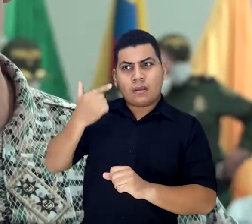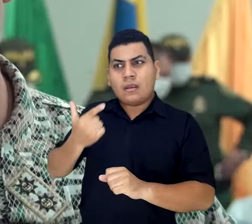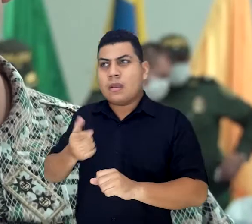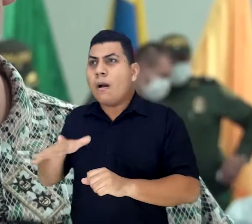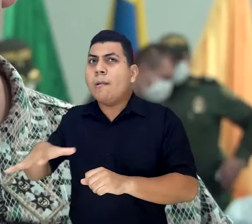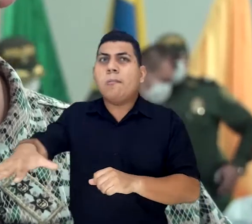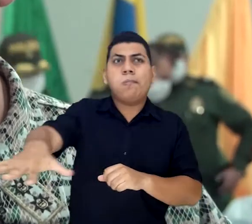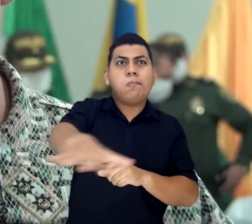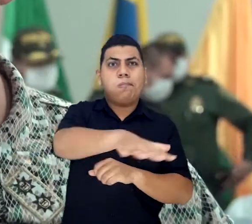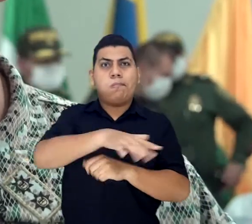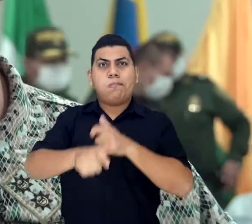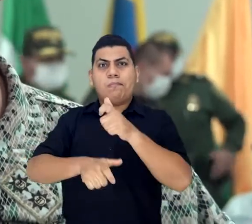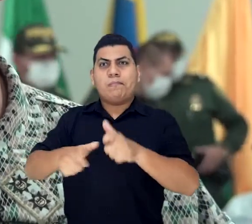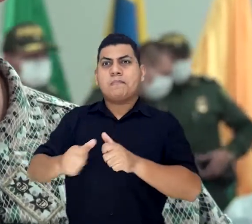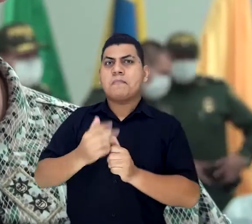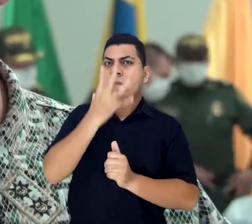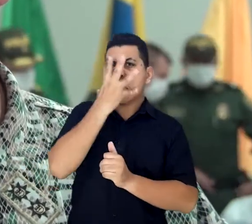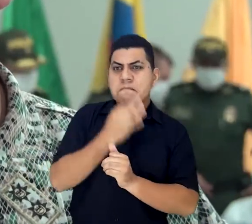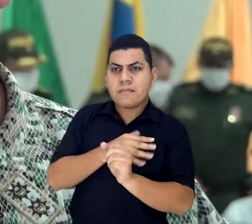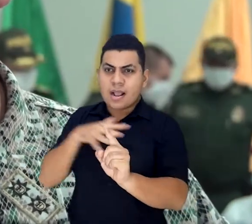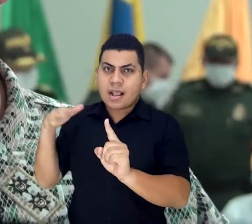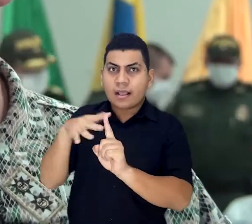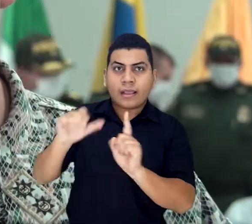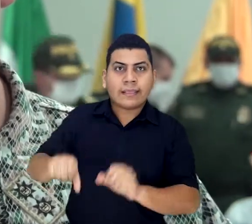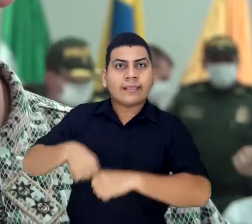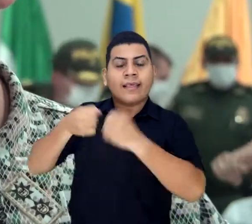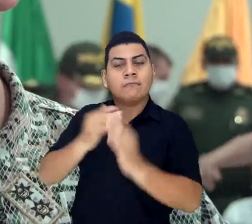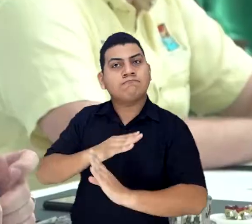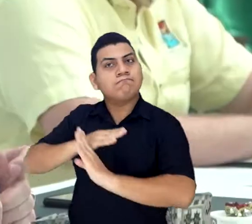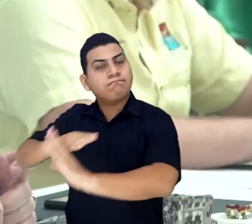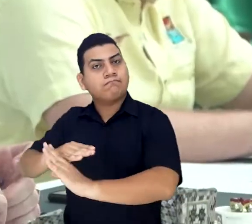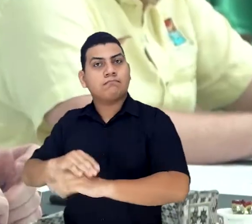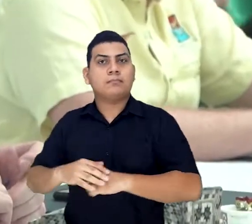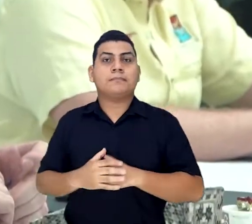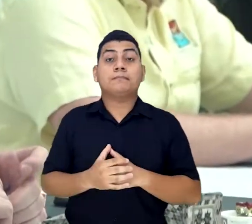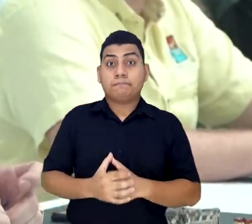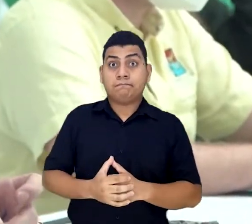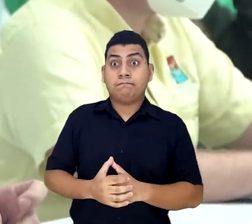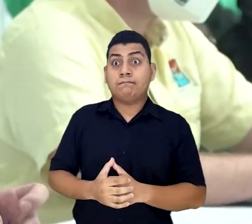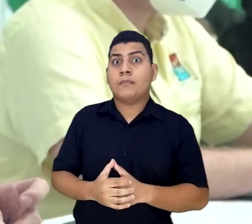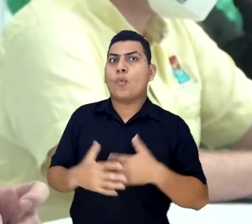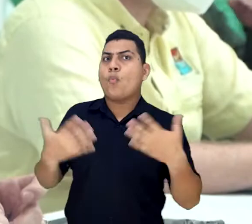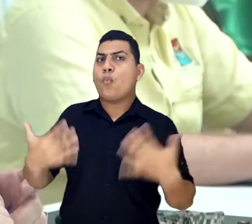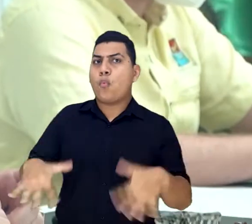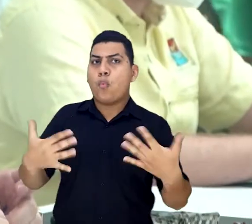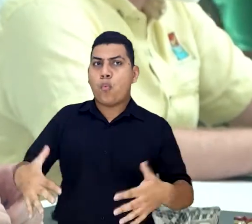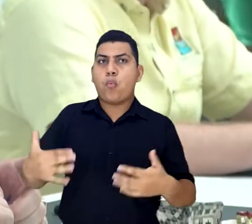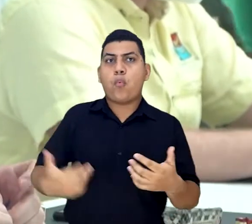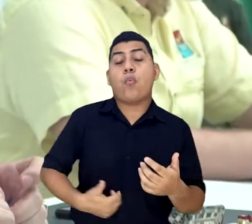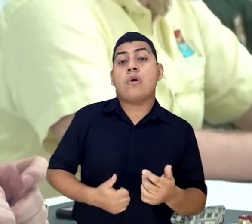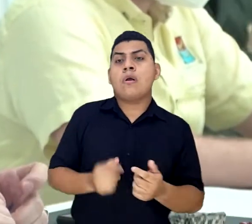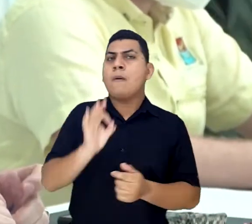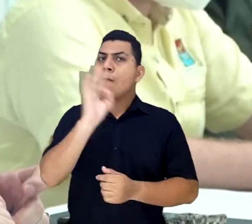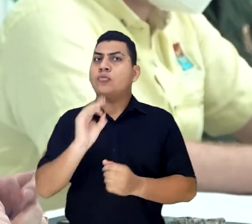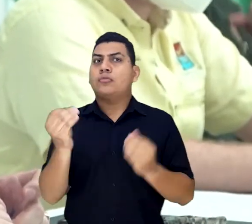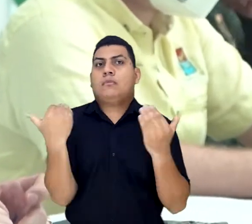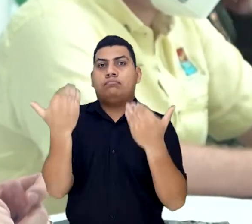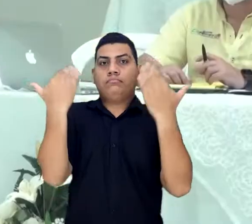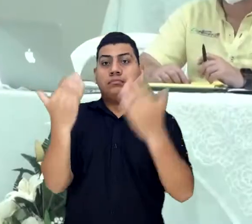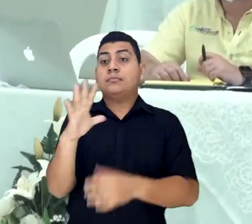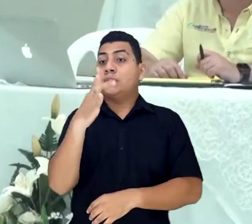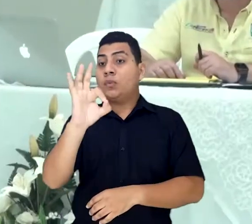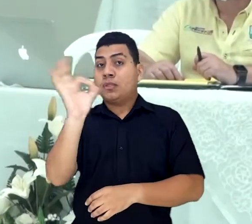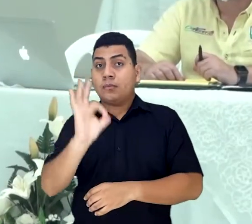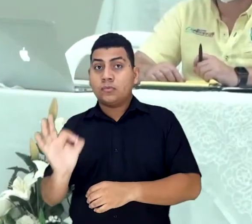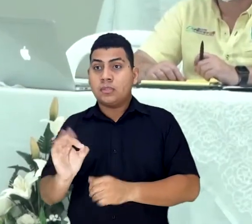permitir la presencia de bandidos que quieran afectar la percepción de seguridad. Las cifras son evidentes: reducción de un 50%